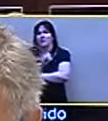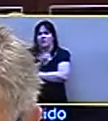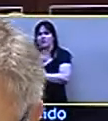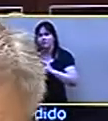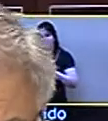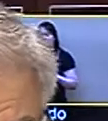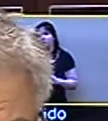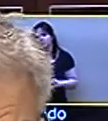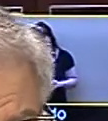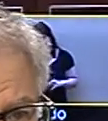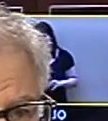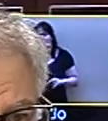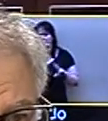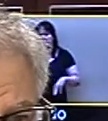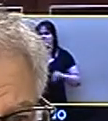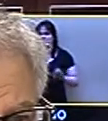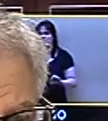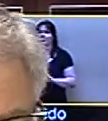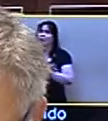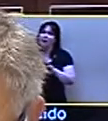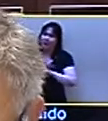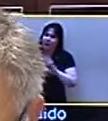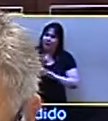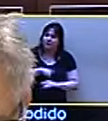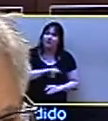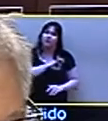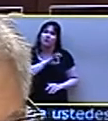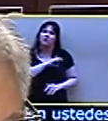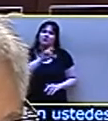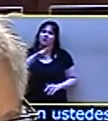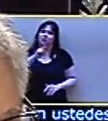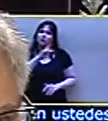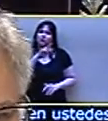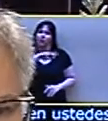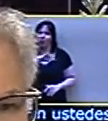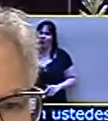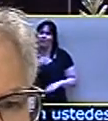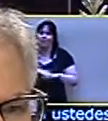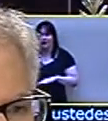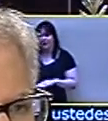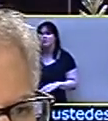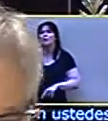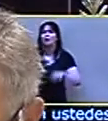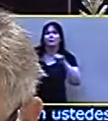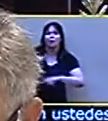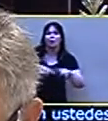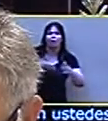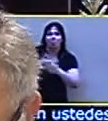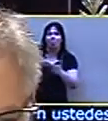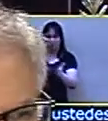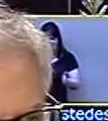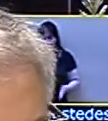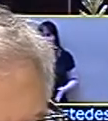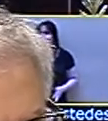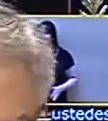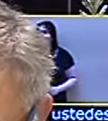puede gustar más o menos quiero decir cuando digo gustar más o menos unidos podemos no me